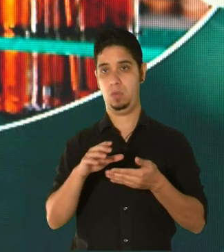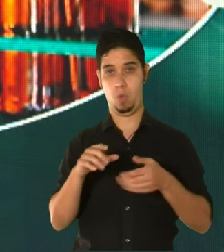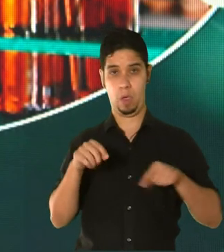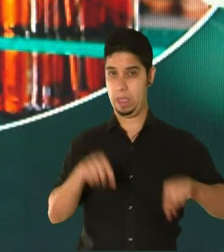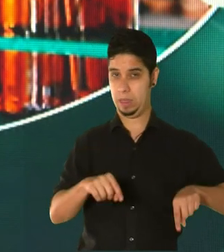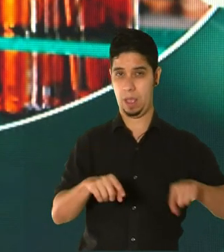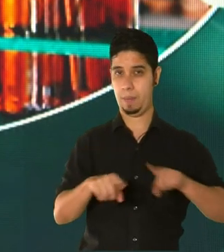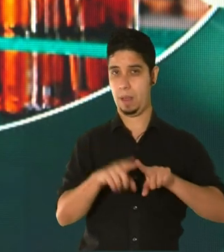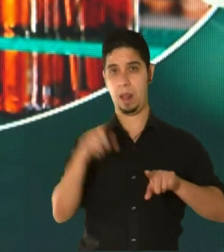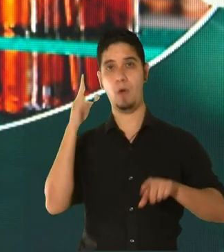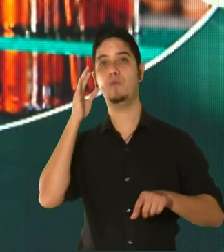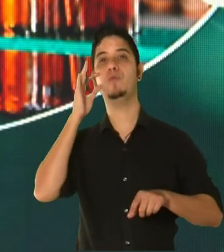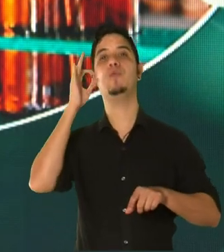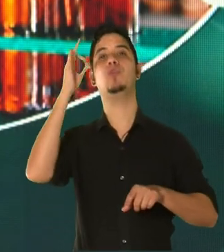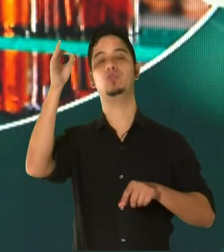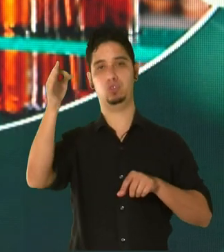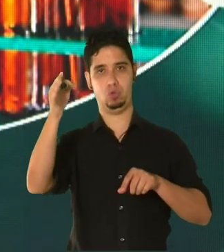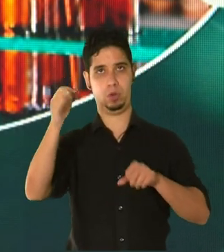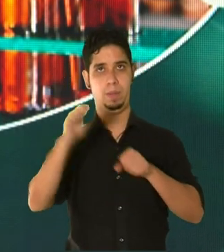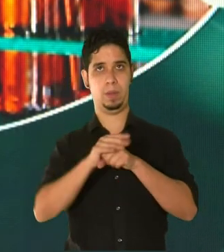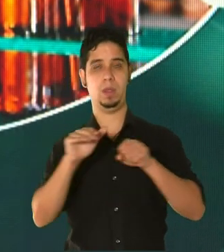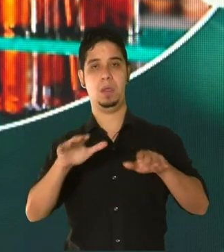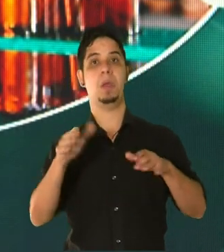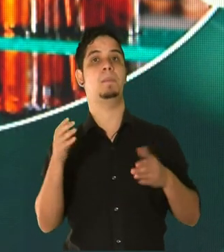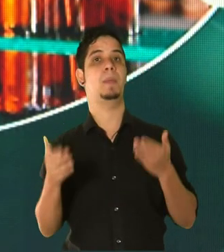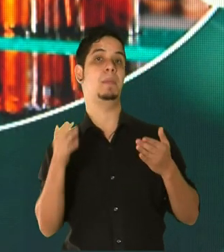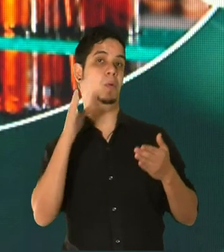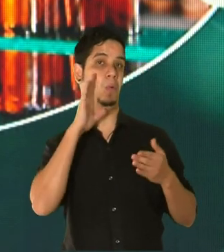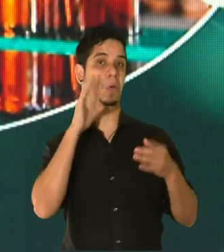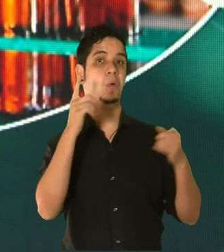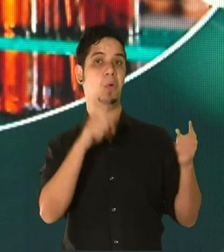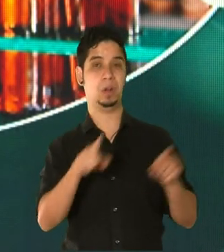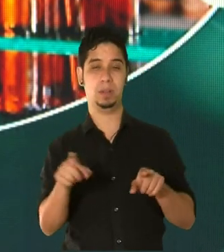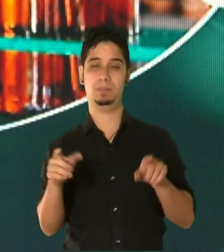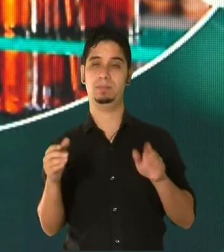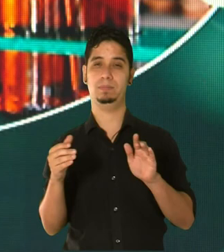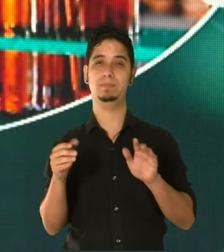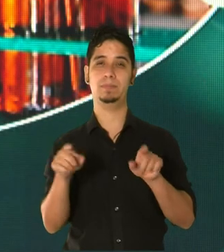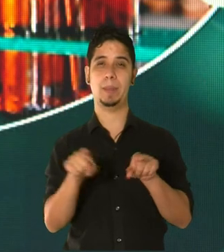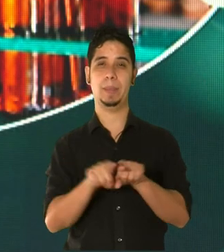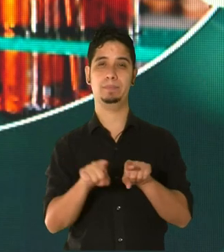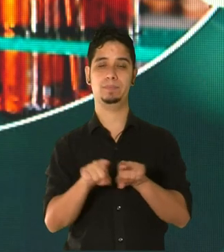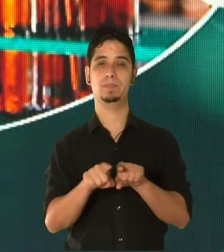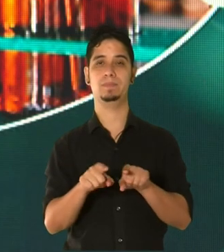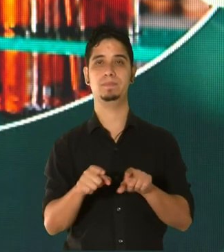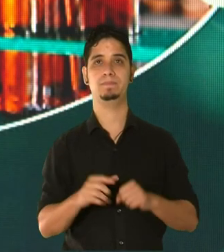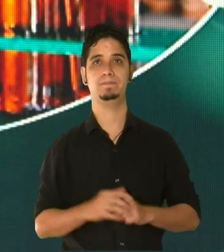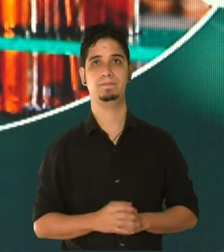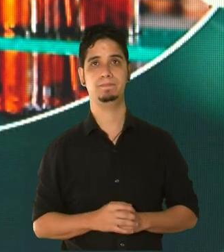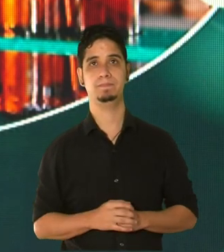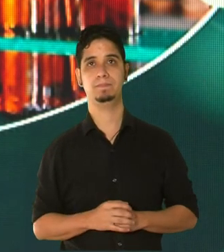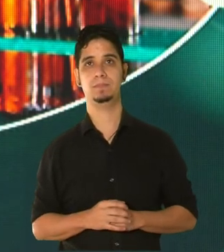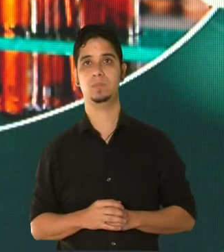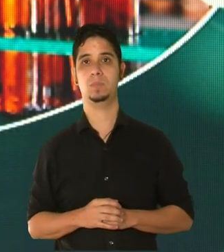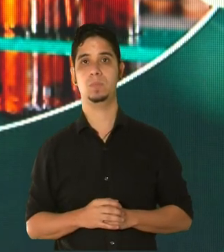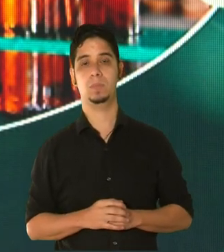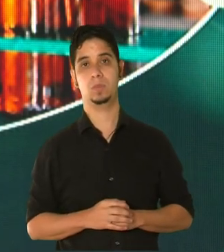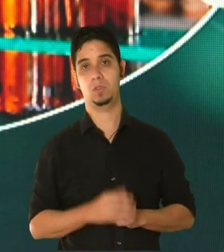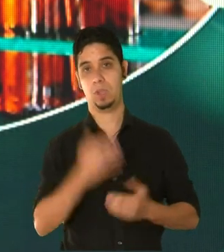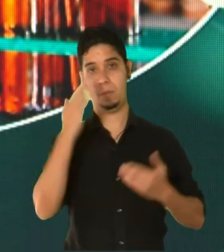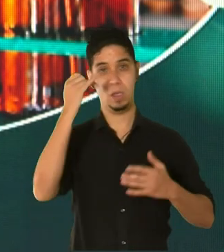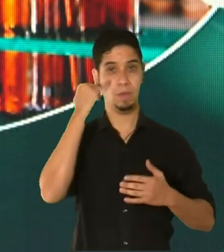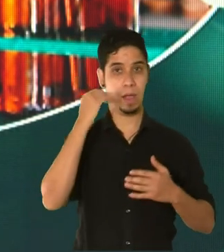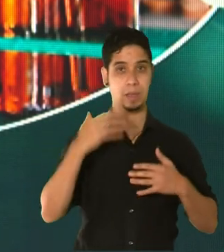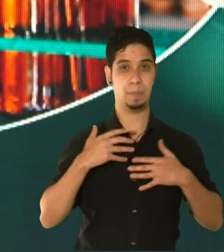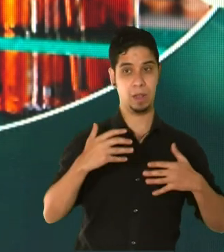tontamente se vislumbra que haya en el futuro otras pandemias quizás otras que sean respiratorias de